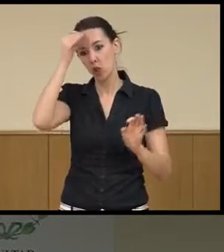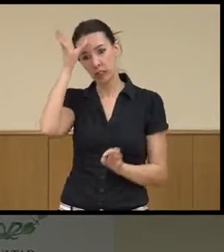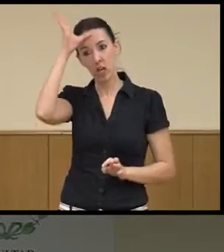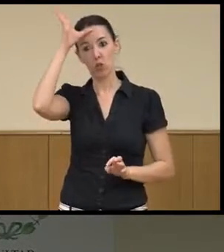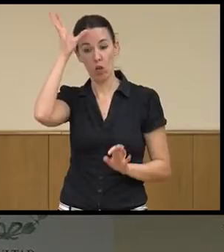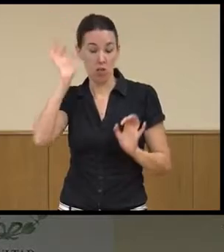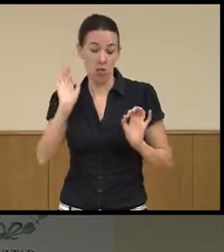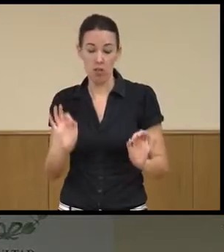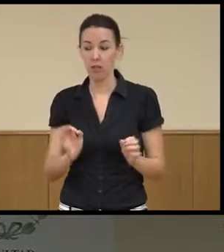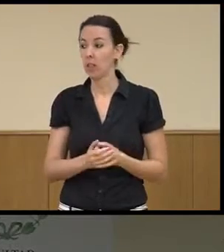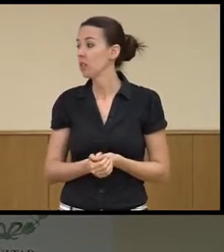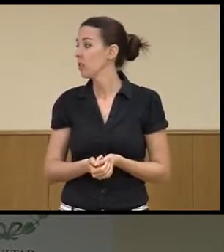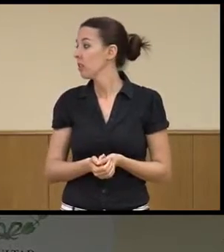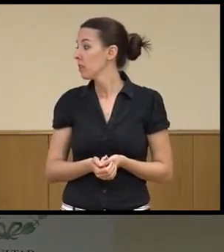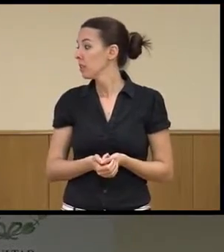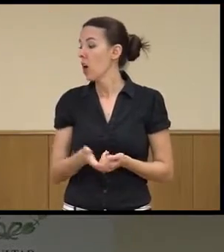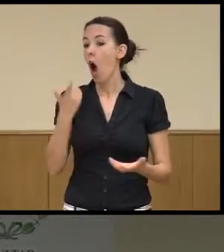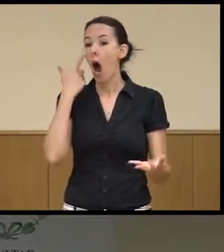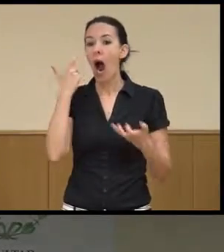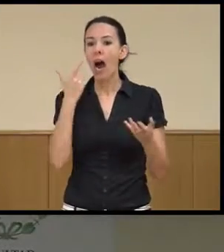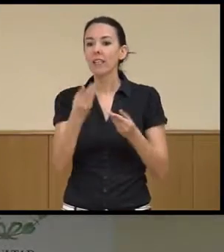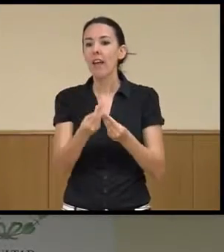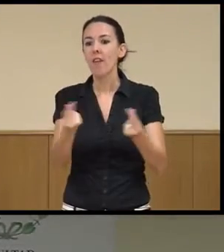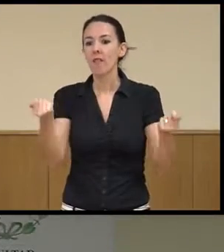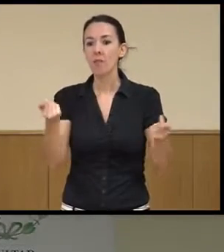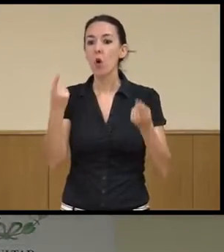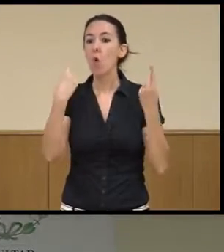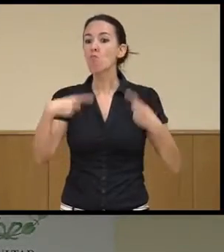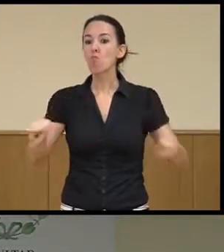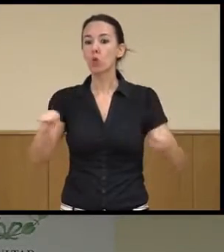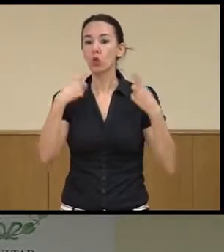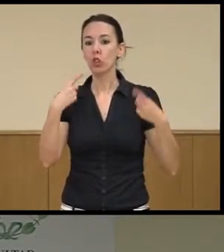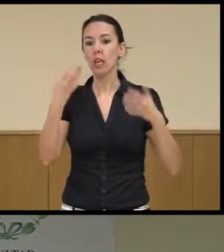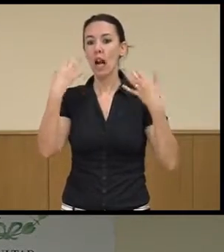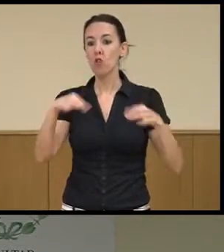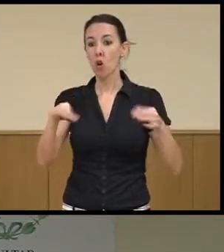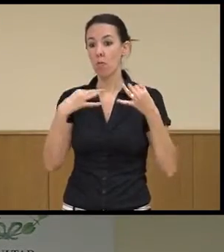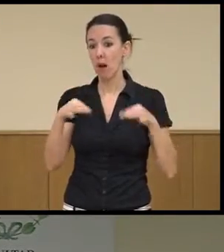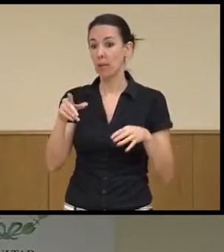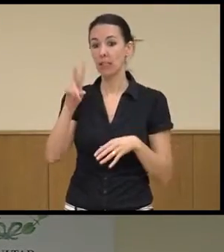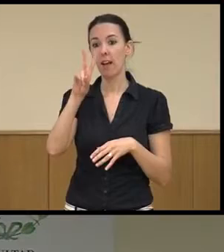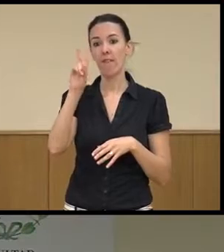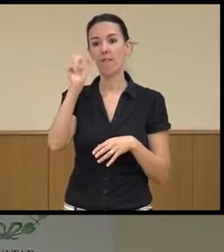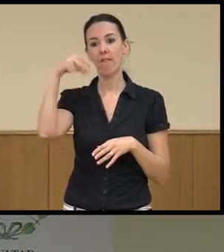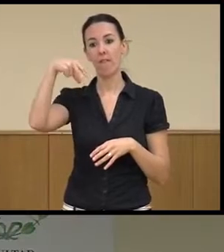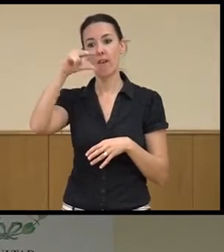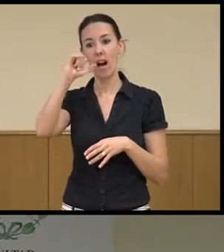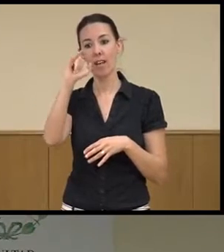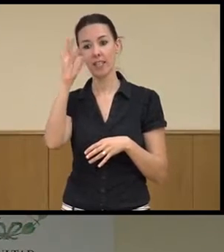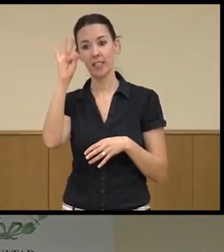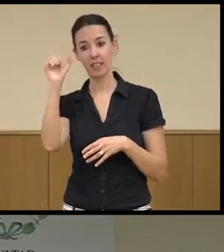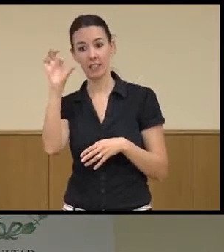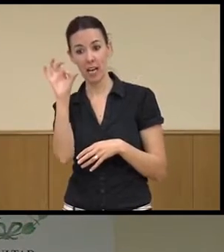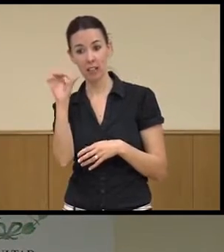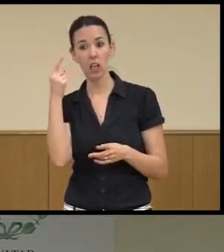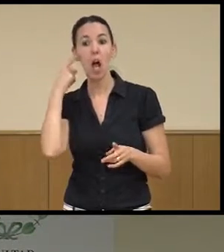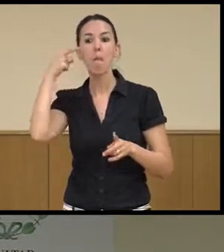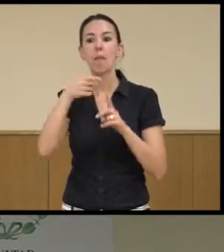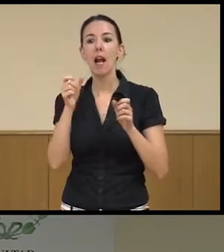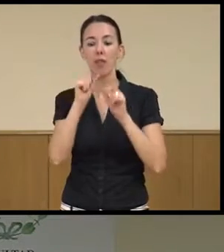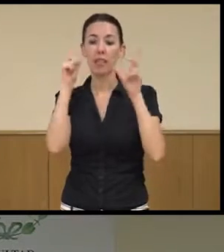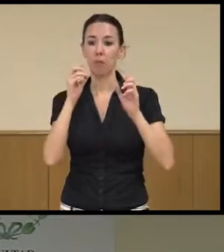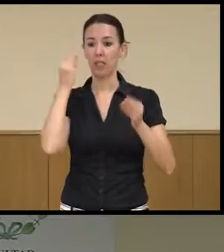cualquier caso. Por su cualidad de arte efímera, la música suele aparecer en las vanitas, para despertar la reflexión sobre